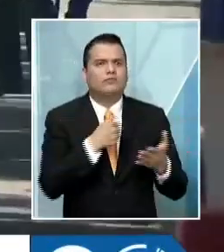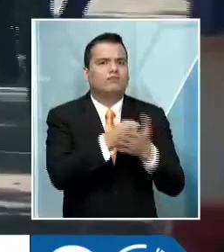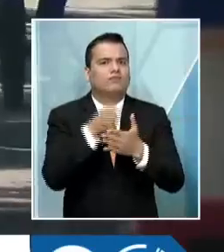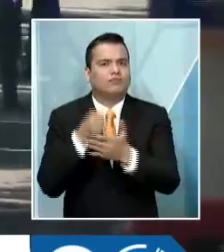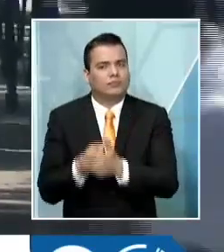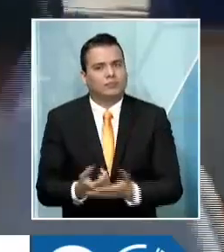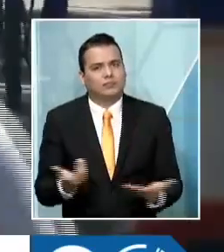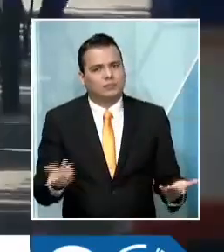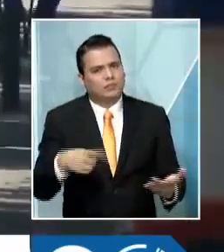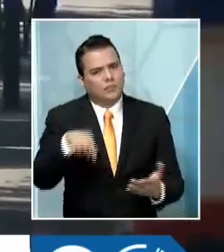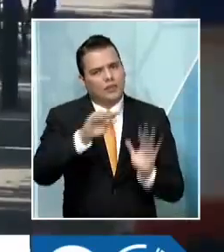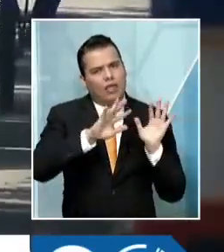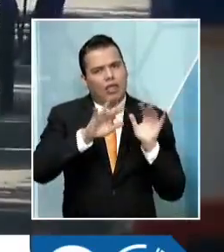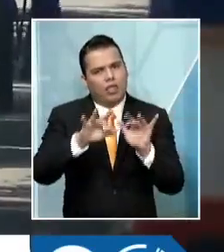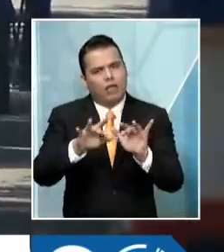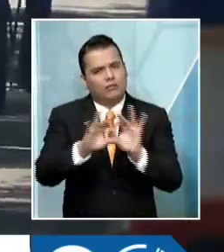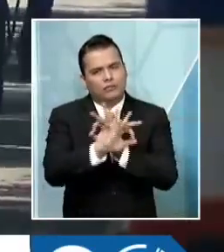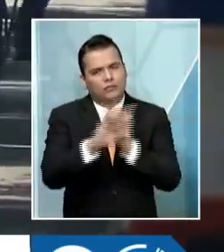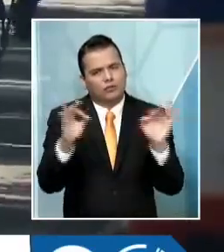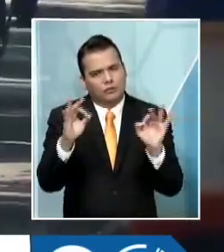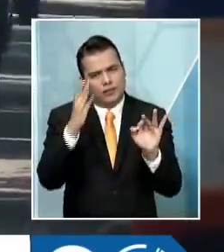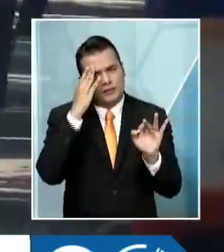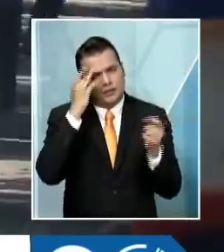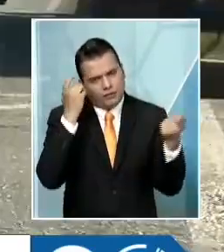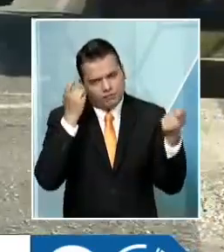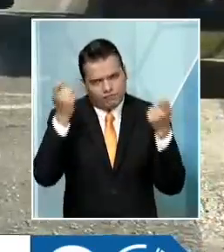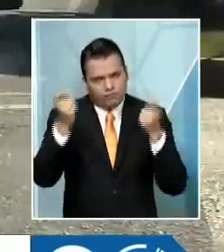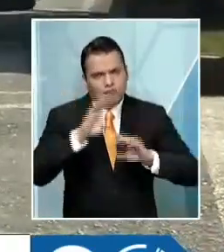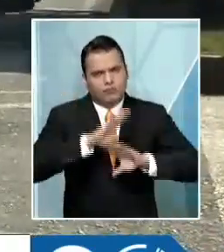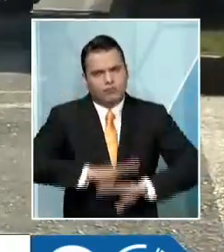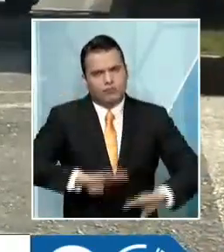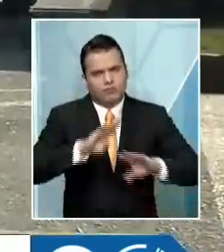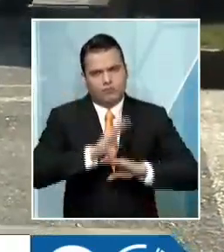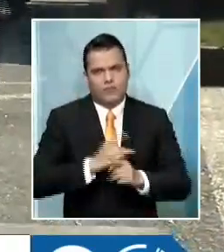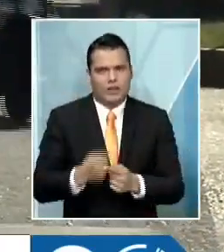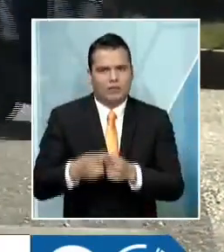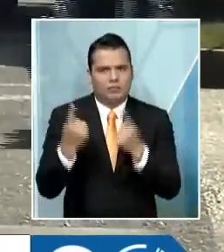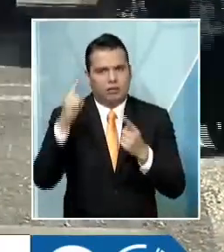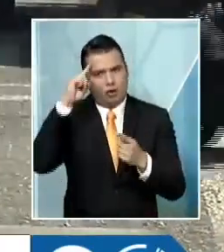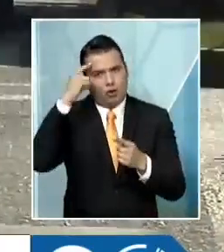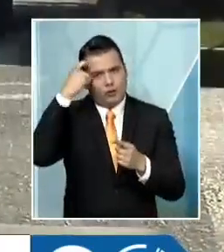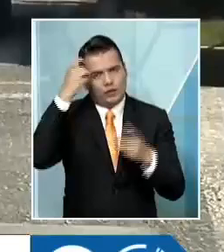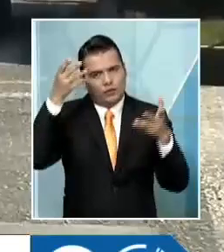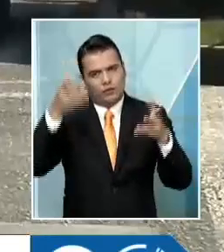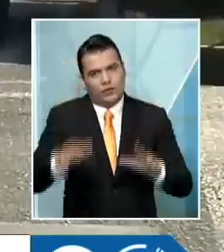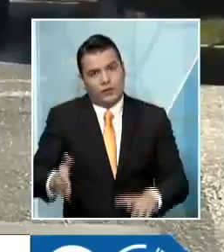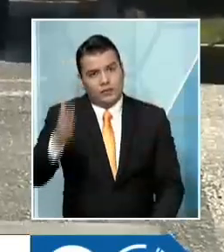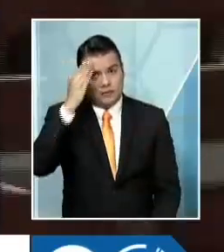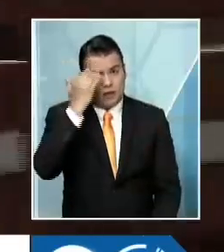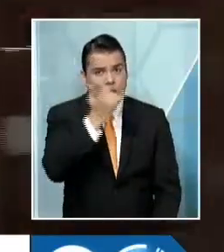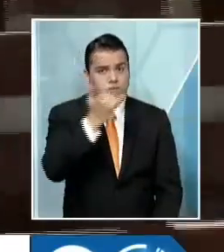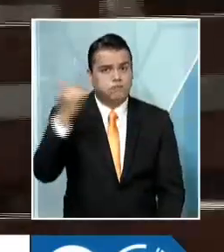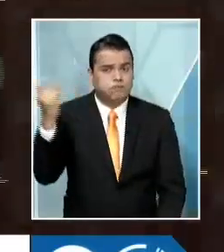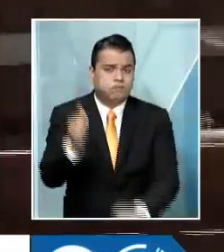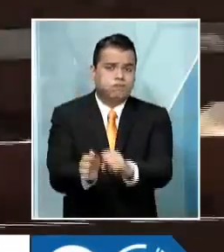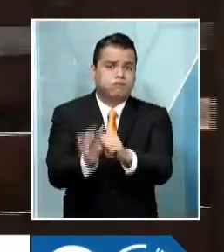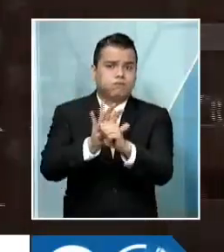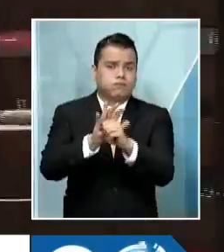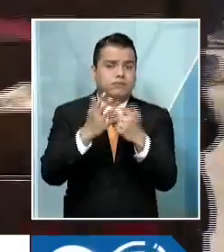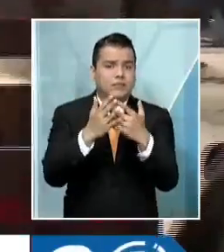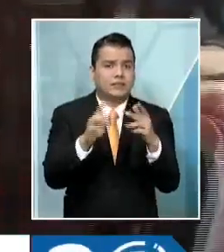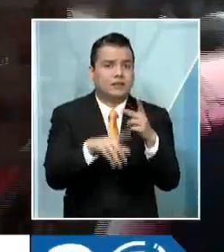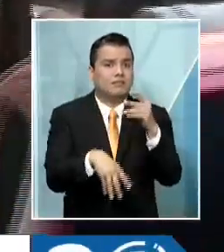evitar inconvenientes con las autoridades este fin de semana. Que en este momento, aparte de la pandemia, hay